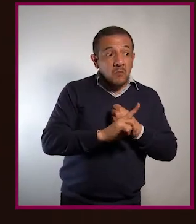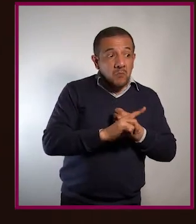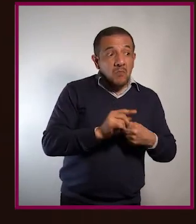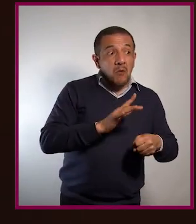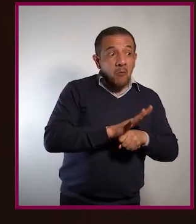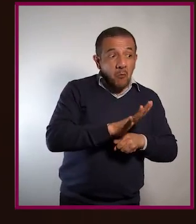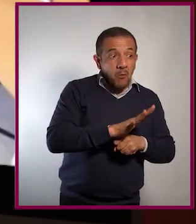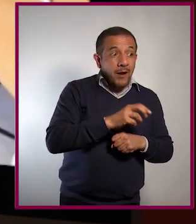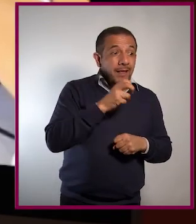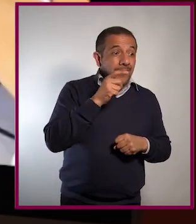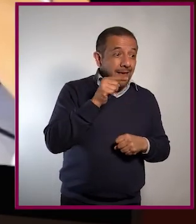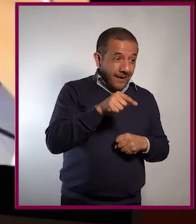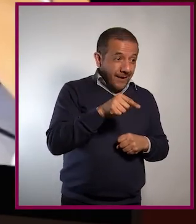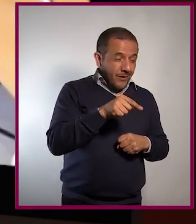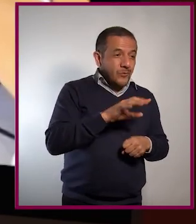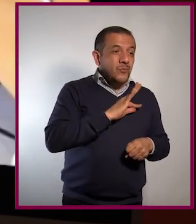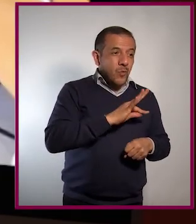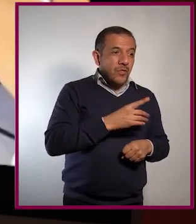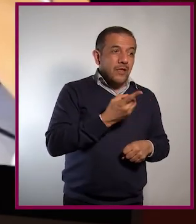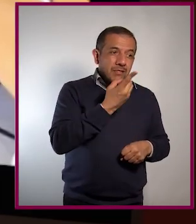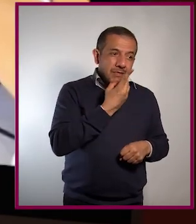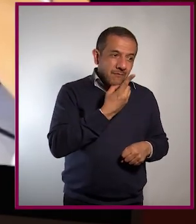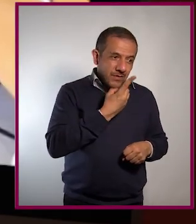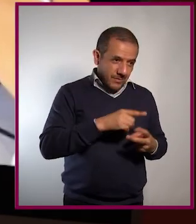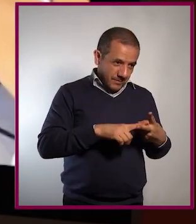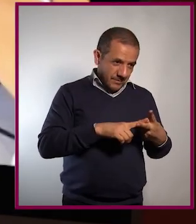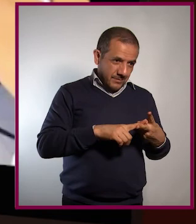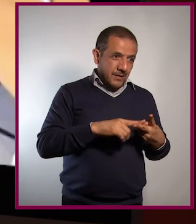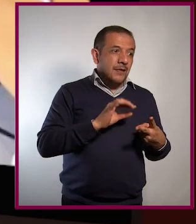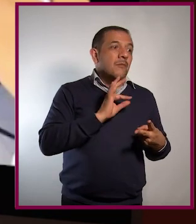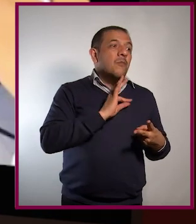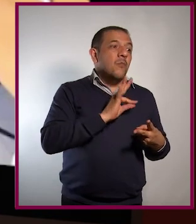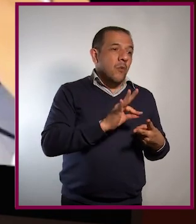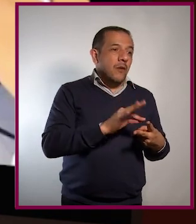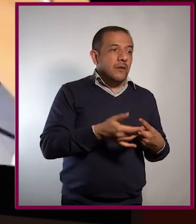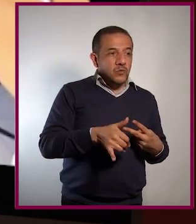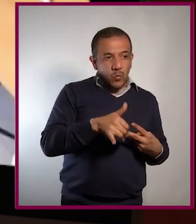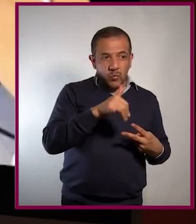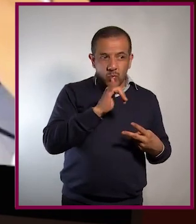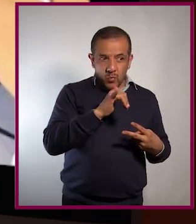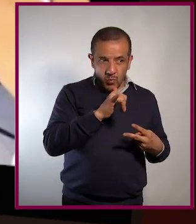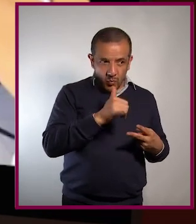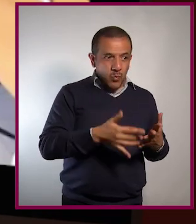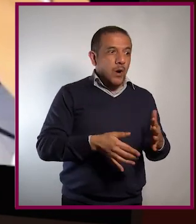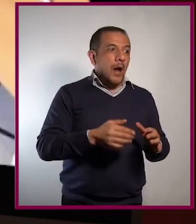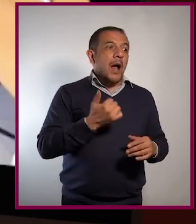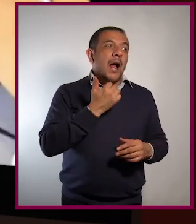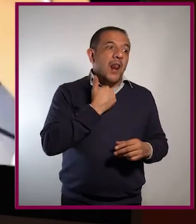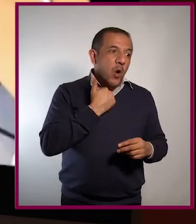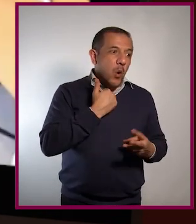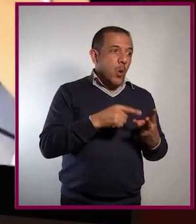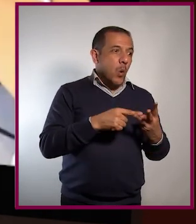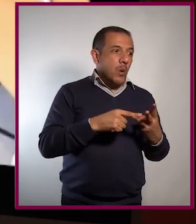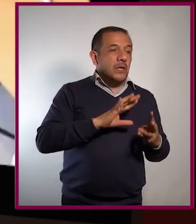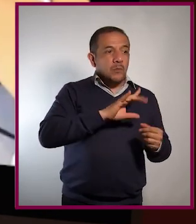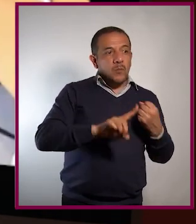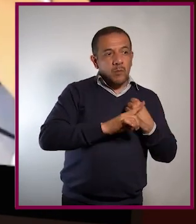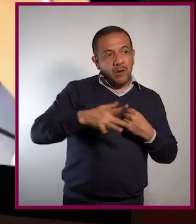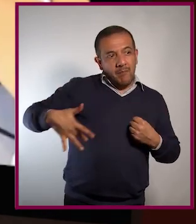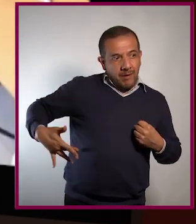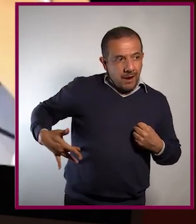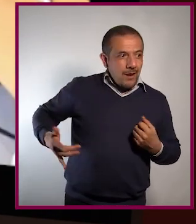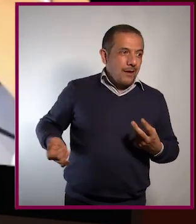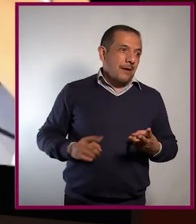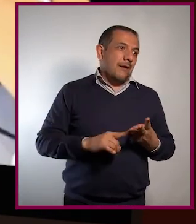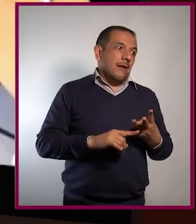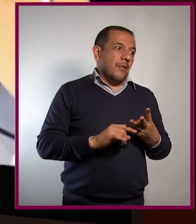problema es que desarrolles diabetes, que bebas alcohol y hagas un problema en el